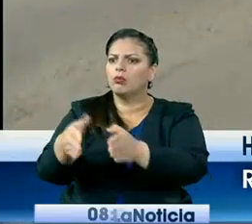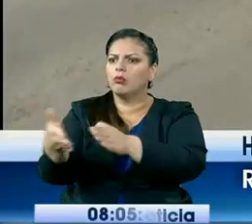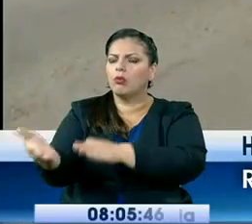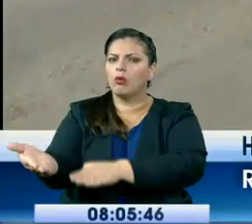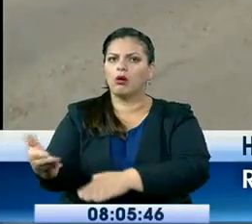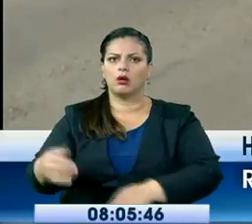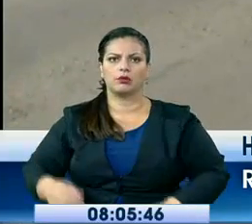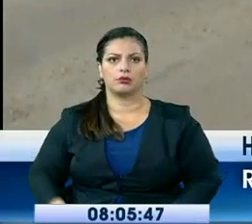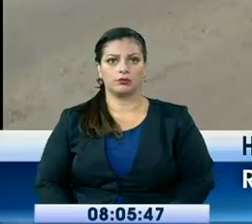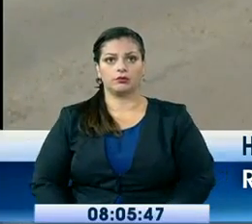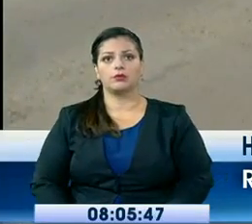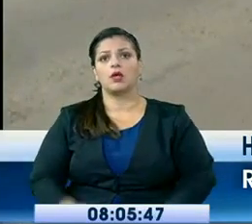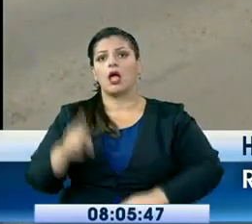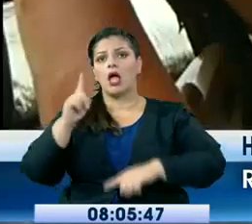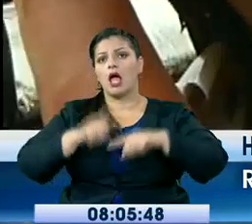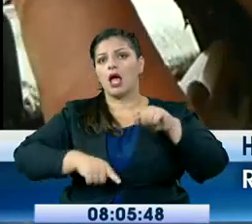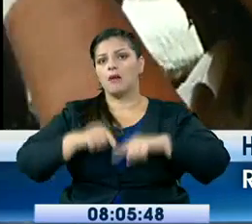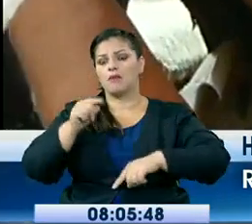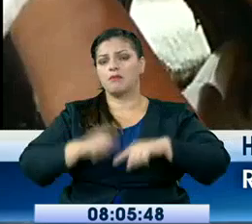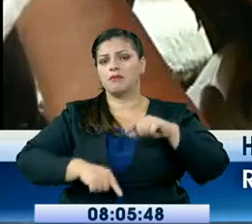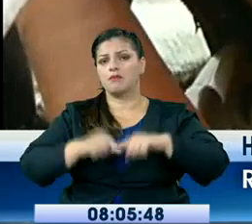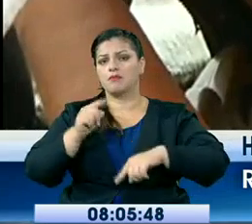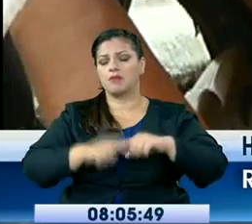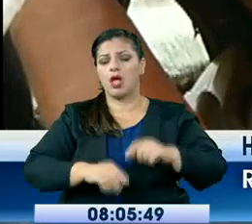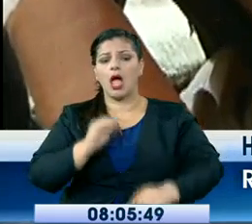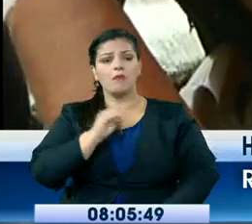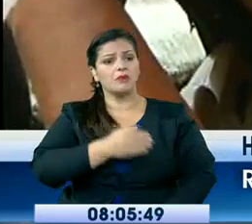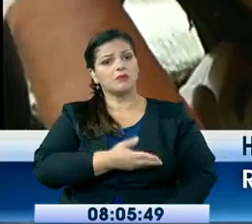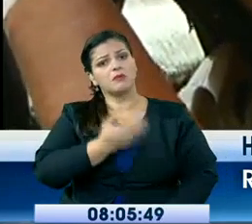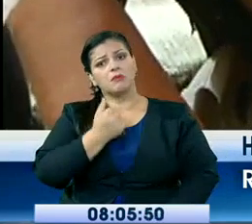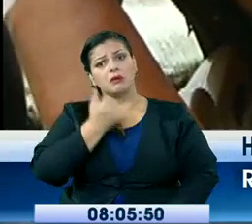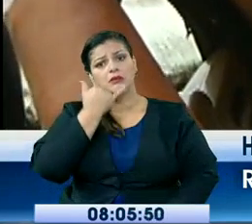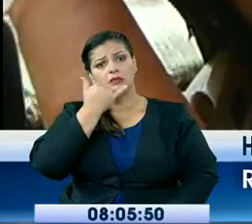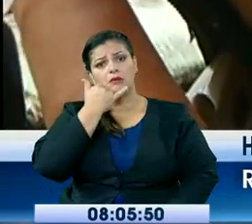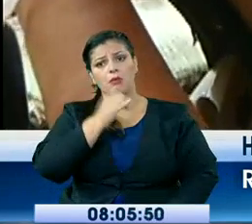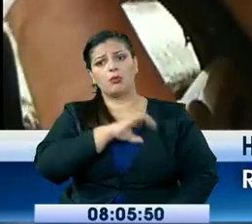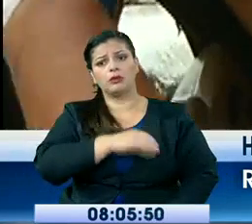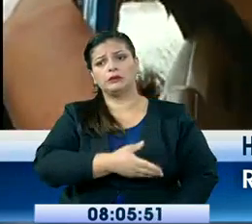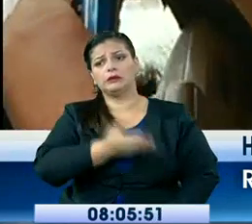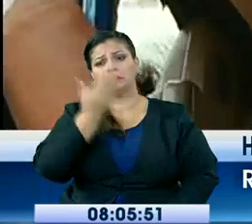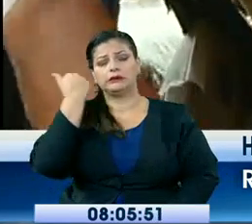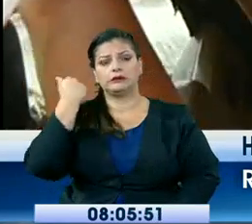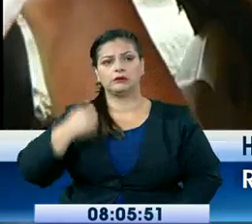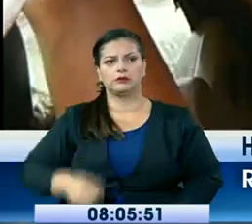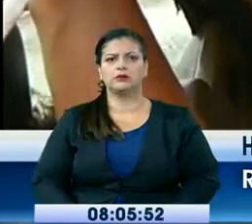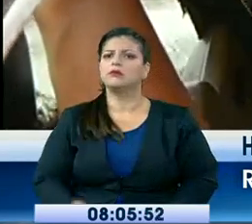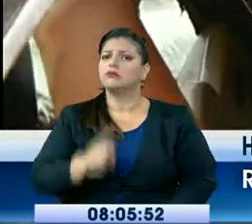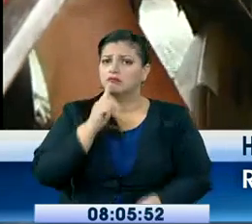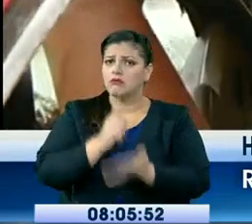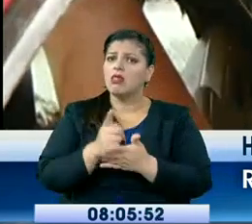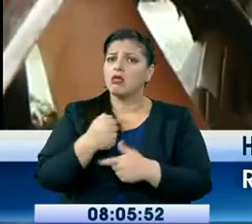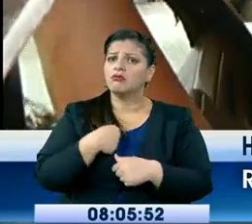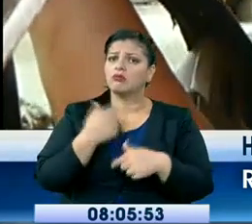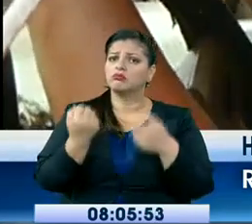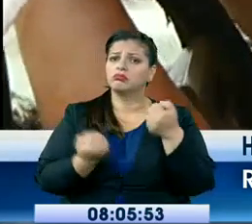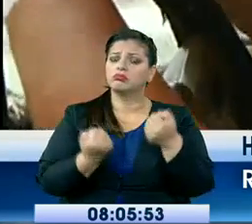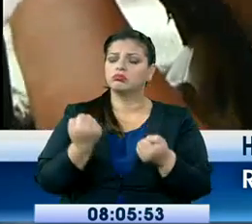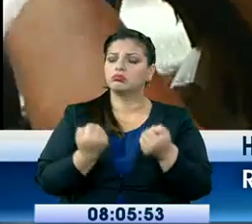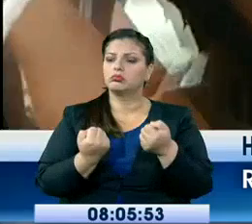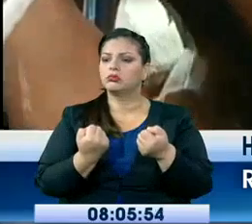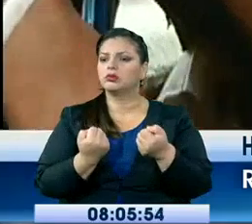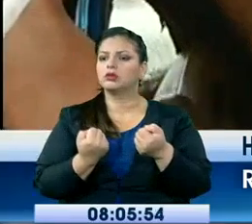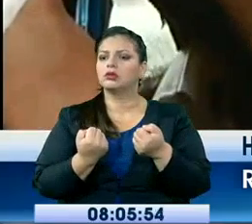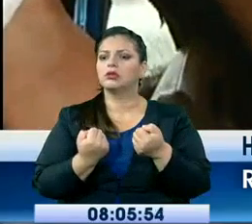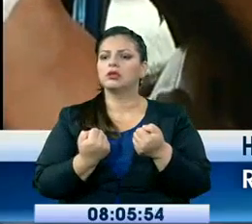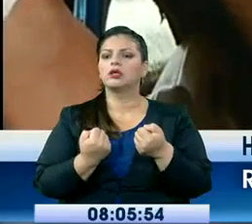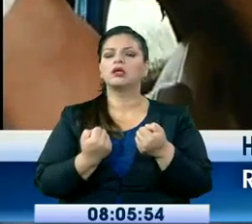Llamaron inmediatamente a la policía. Yo venía a Santa Lucía, veníamos nosotros y cuando ya vimos aquí que estaba la policía, estaban aquí con el cadáver.